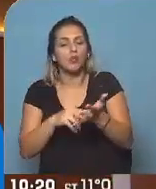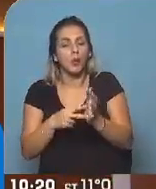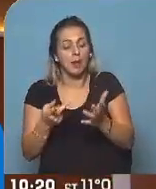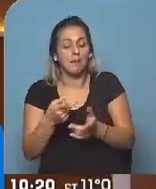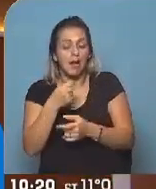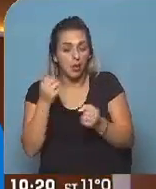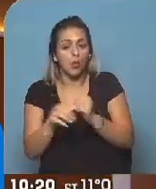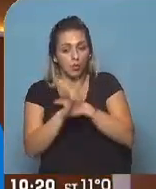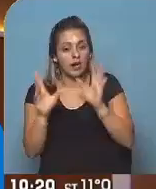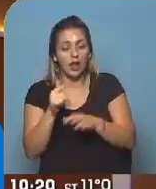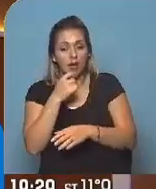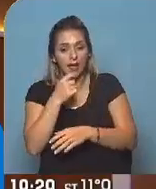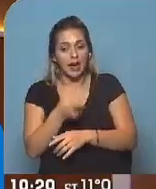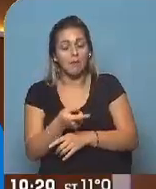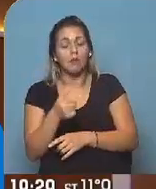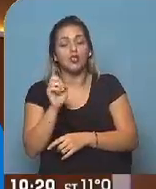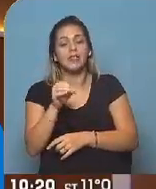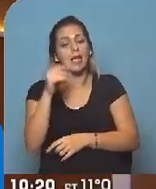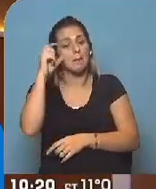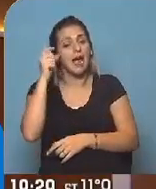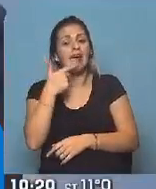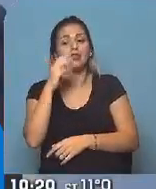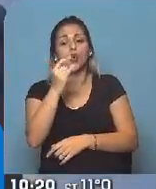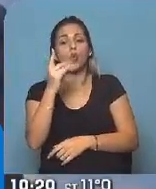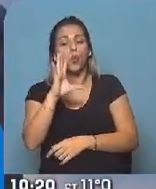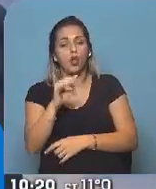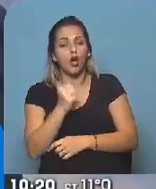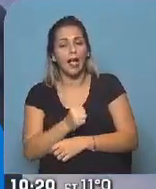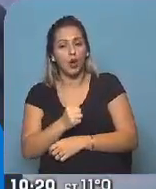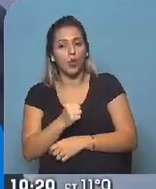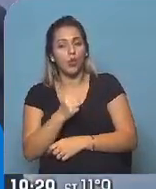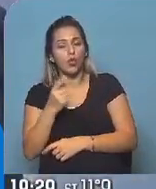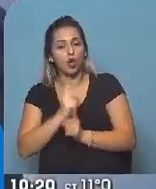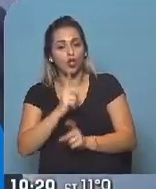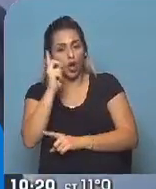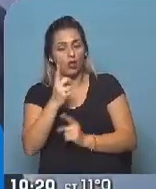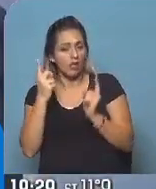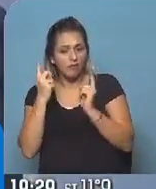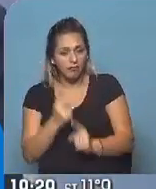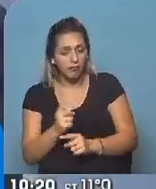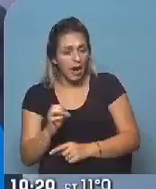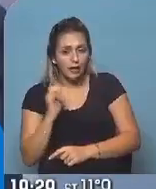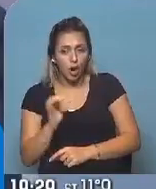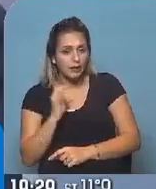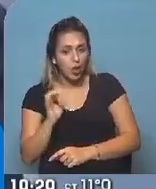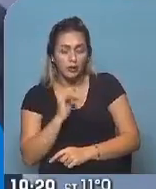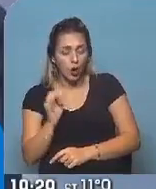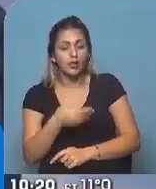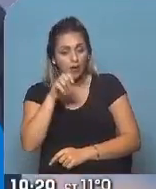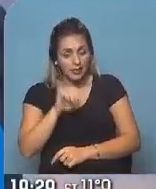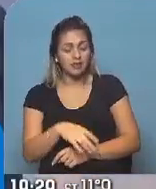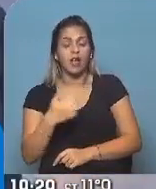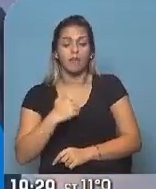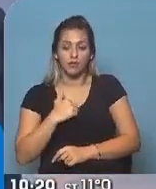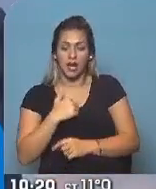la misión Escudo Norte, que ha venido sosteniéndose hace muchos años, donde intervienen las Fuerzas